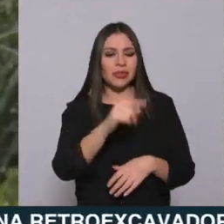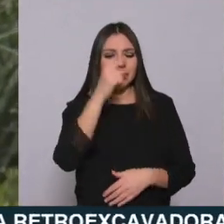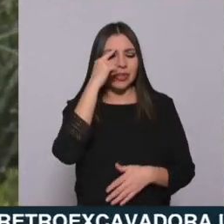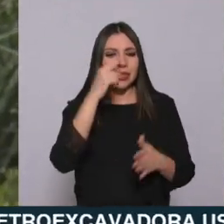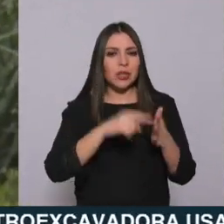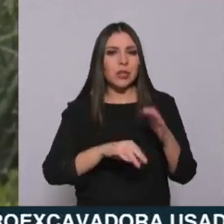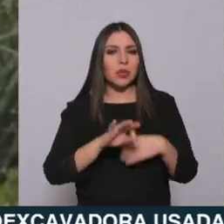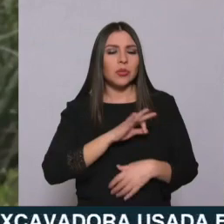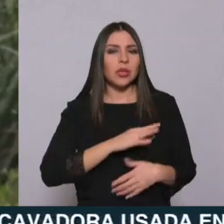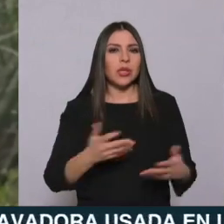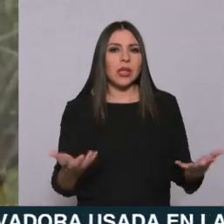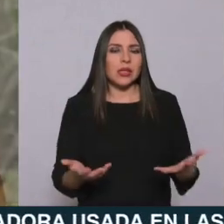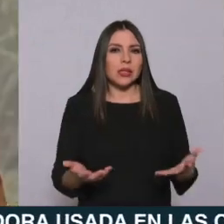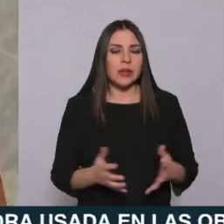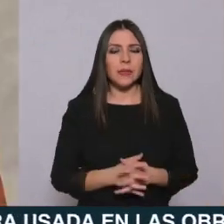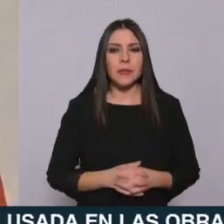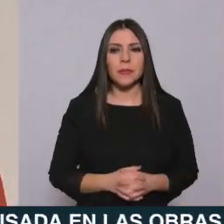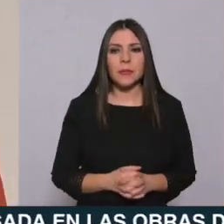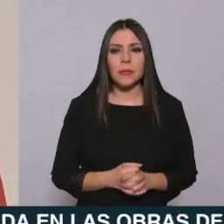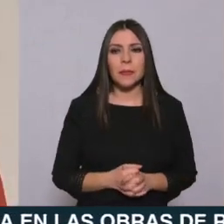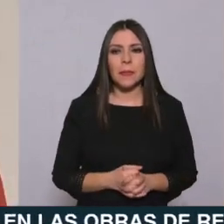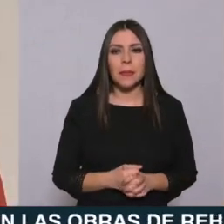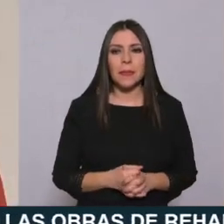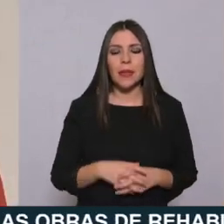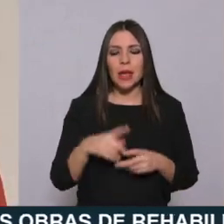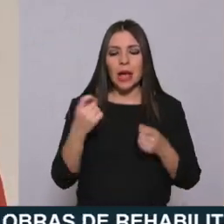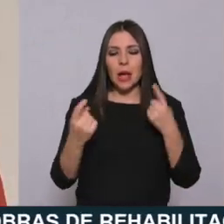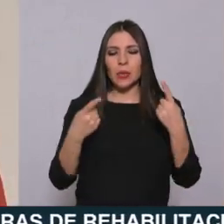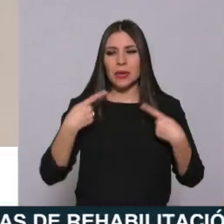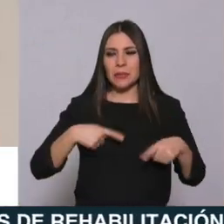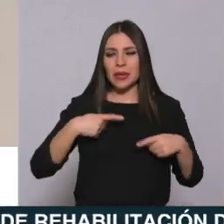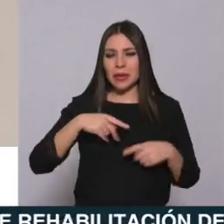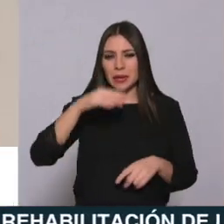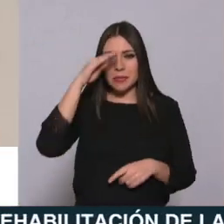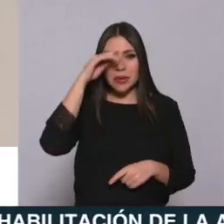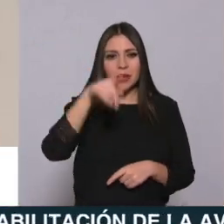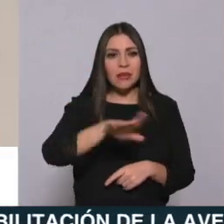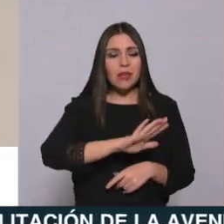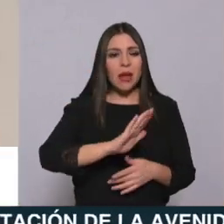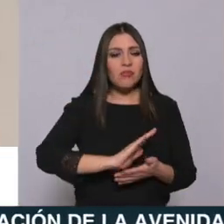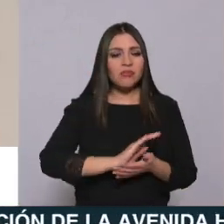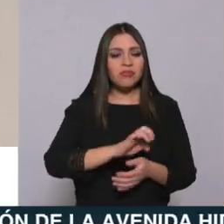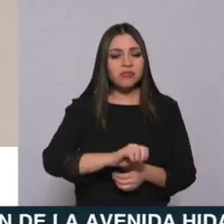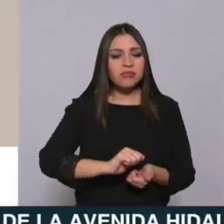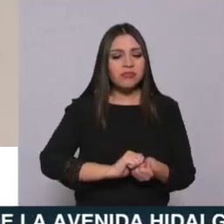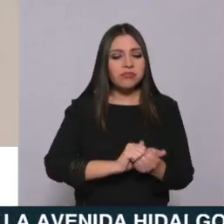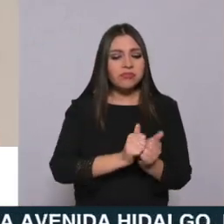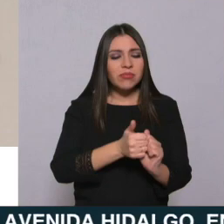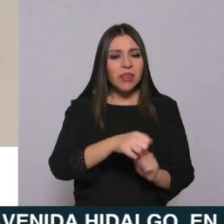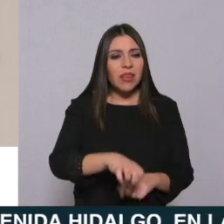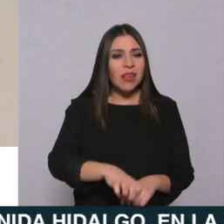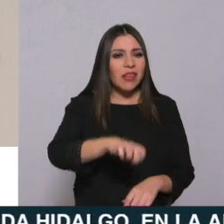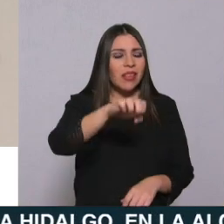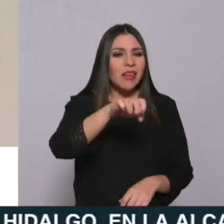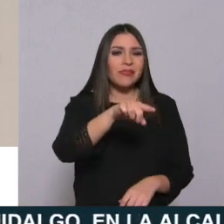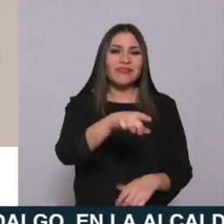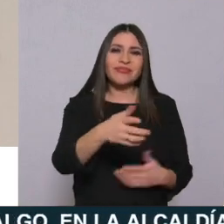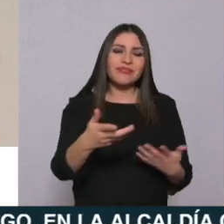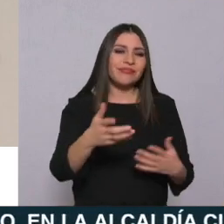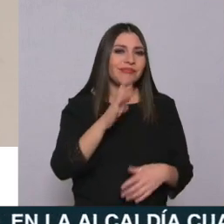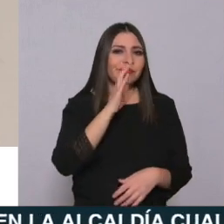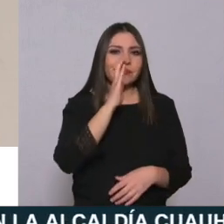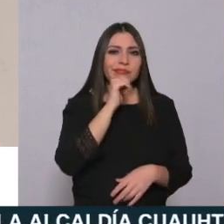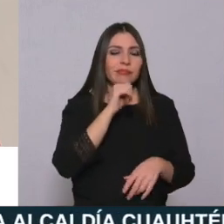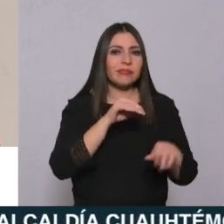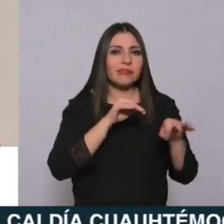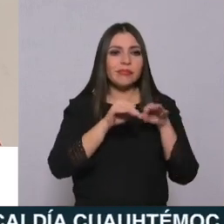esta percepción de que llegan a cierta edad y ya no pueden con la actividad, cuando que en